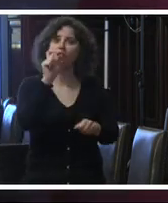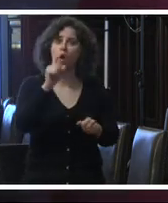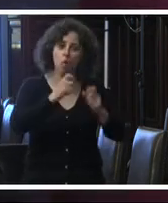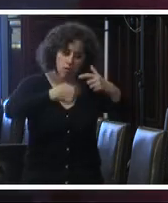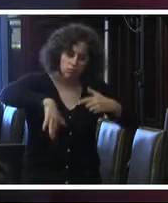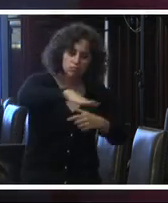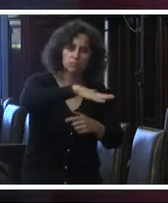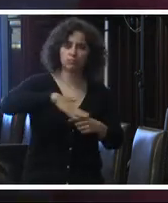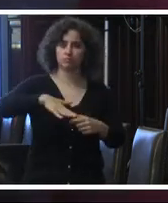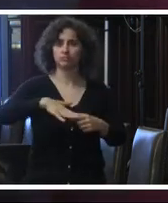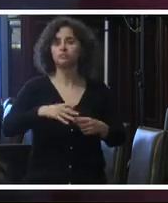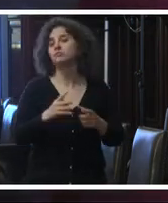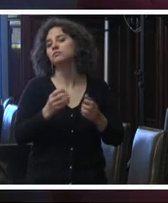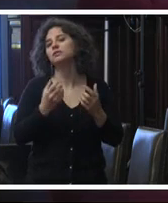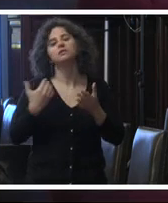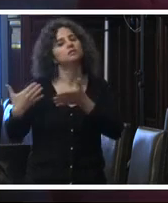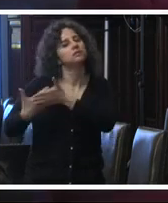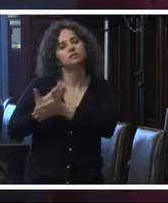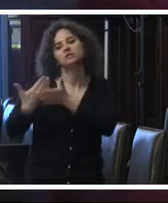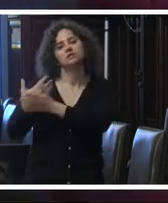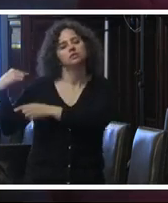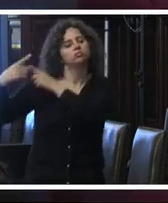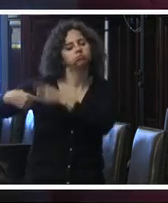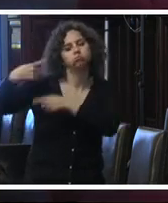y venimos sufriendo demasiado